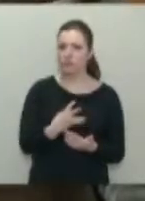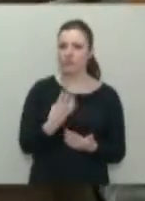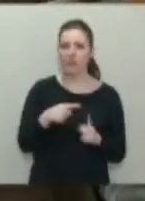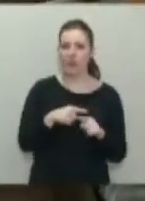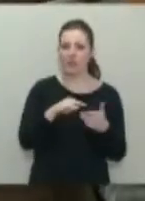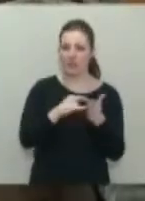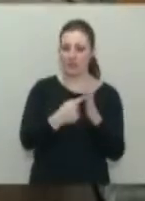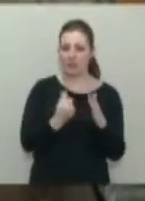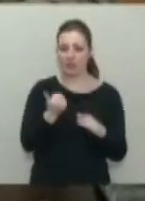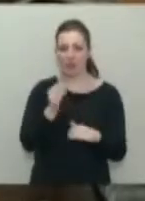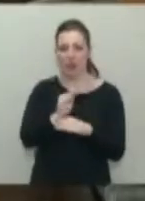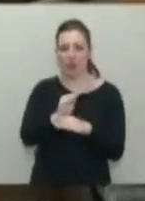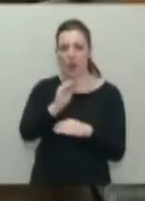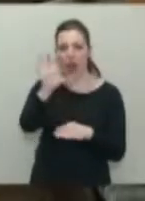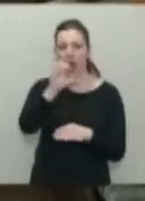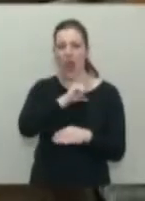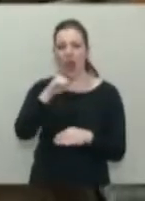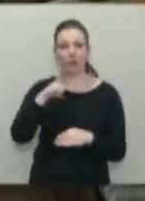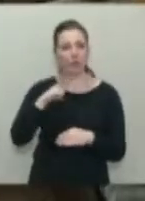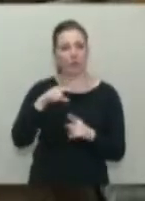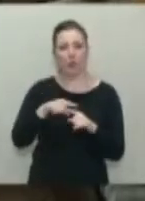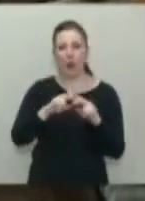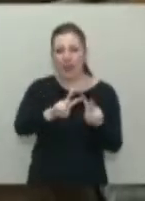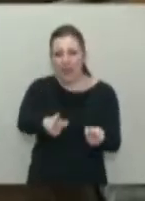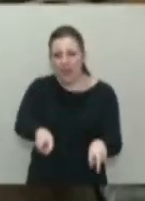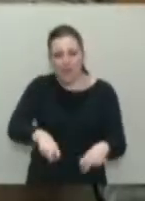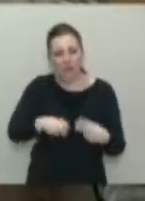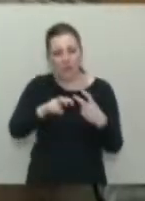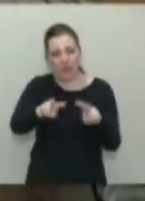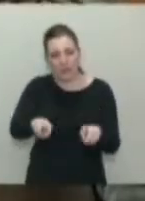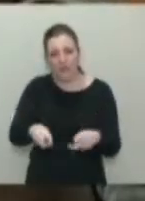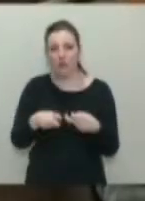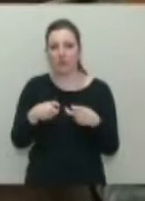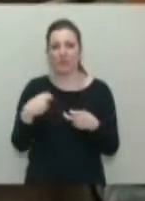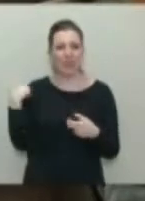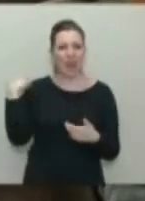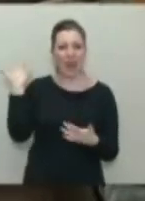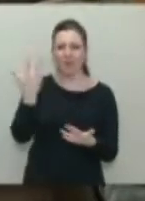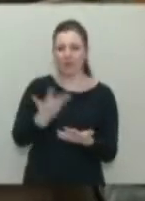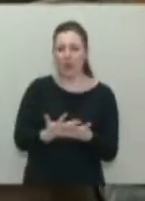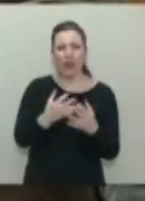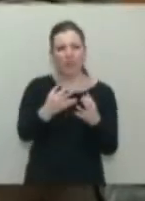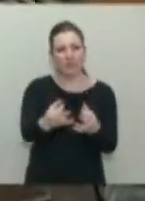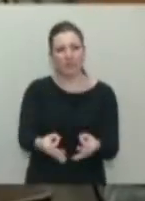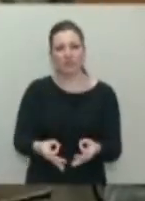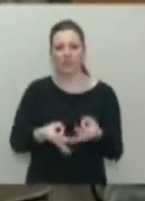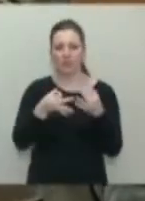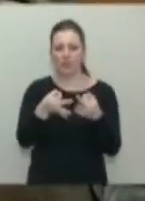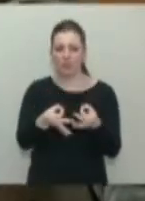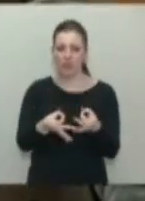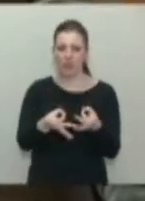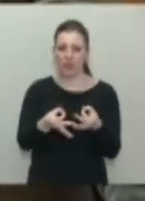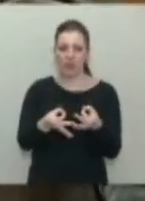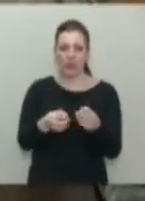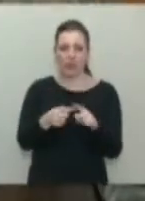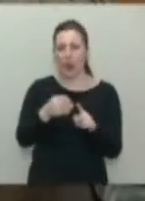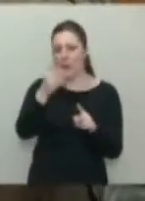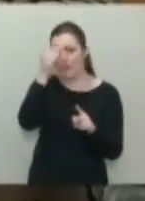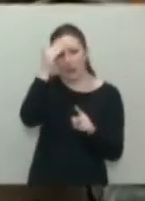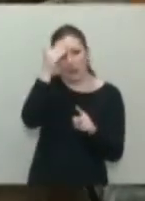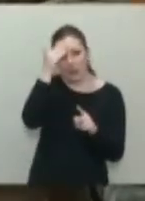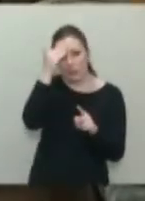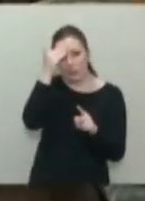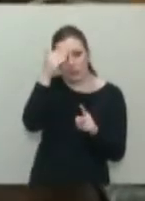sistemas de financiación autonómica, todas las reformas que se han venido abordando, se han hecho siempre sin acudir a ninguno de esos principios, sino por